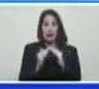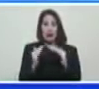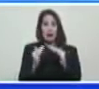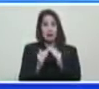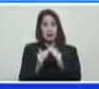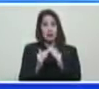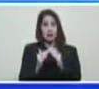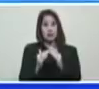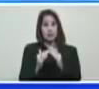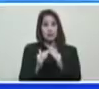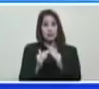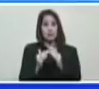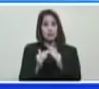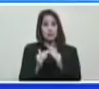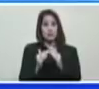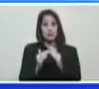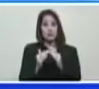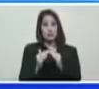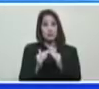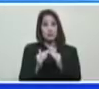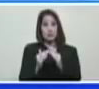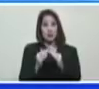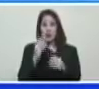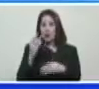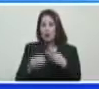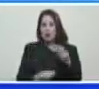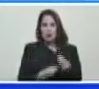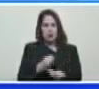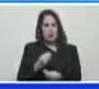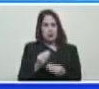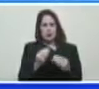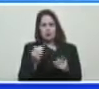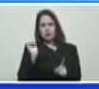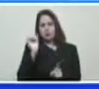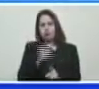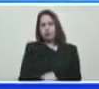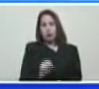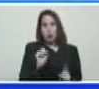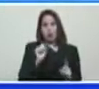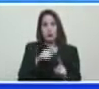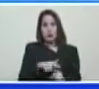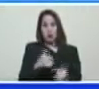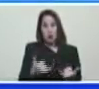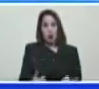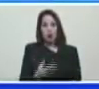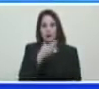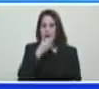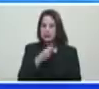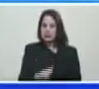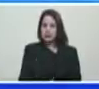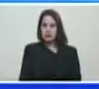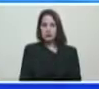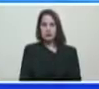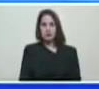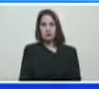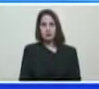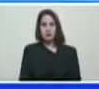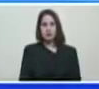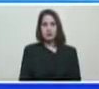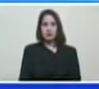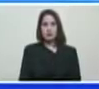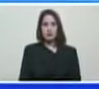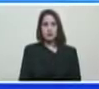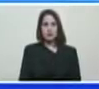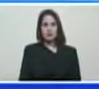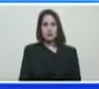viviendas y vamos a pasar la meta ahora en diciembre en plenas Navidades vamos a